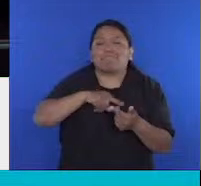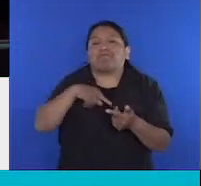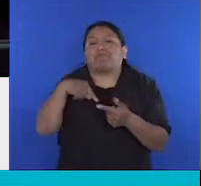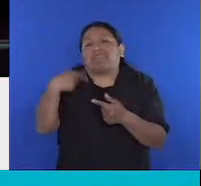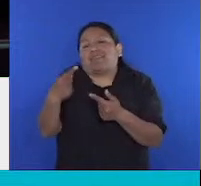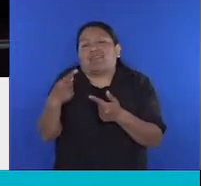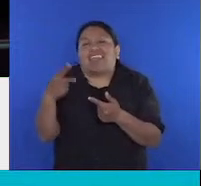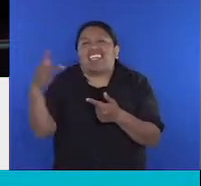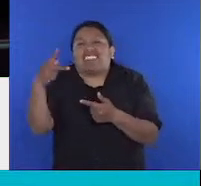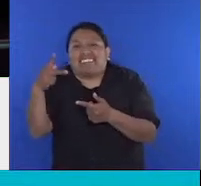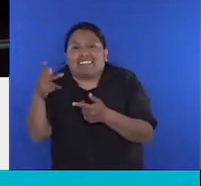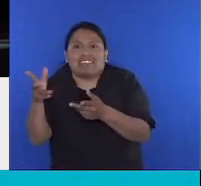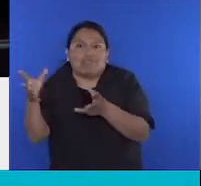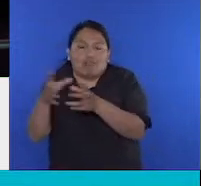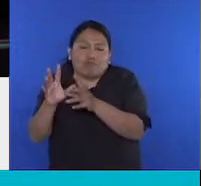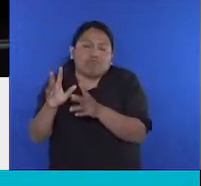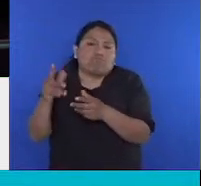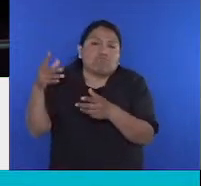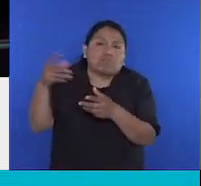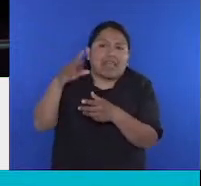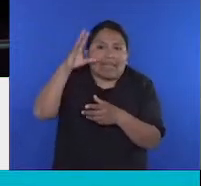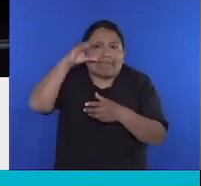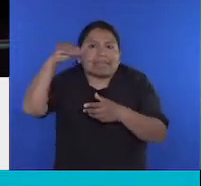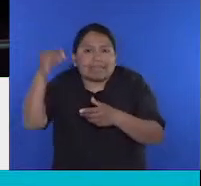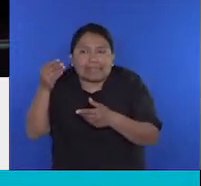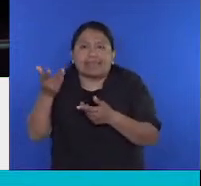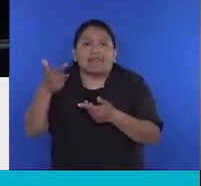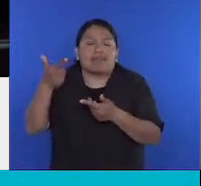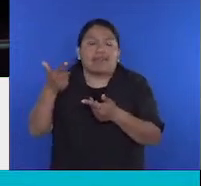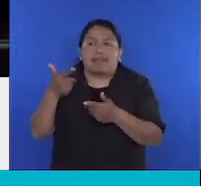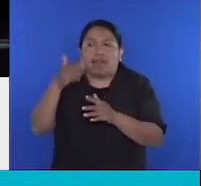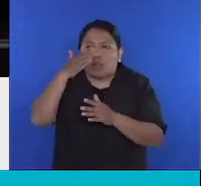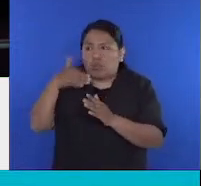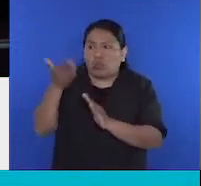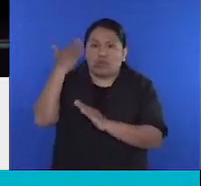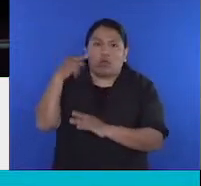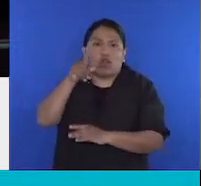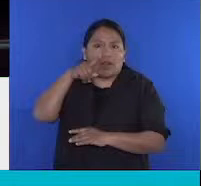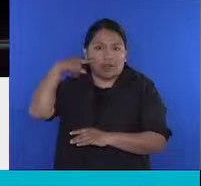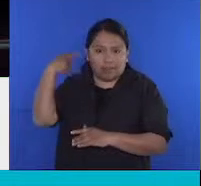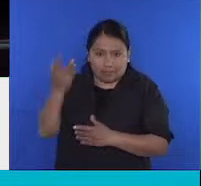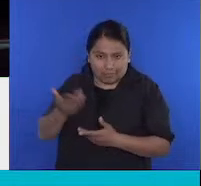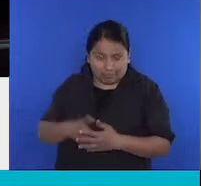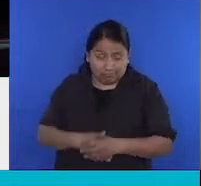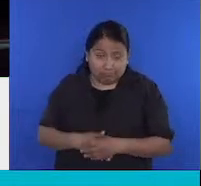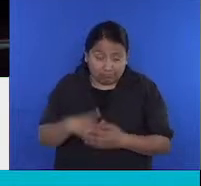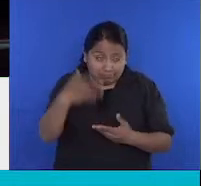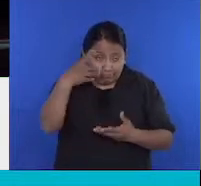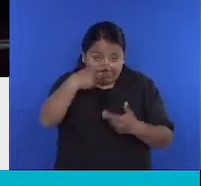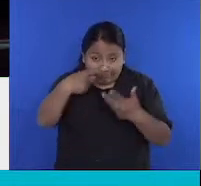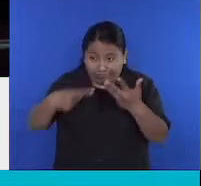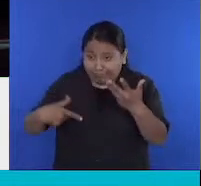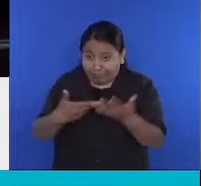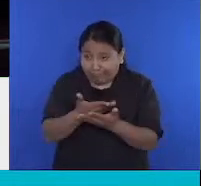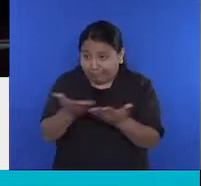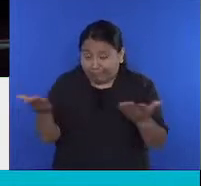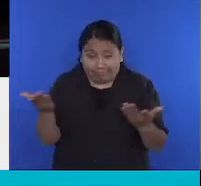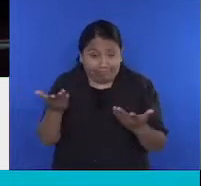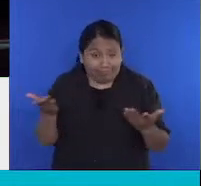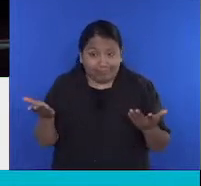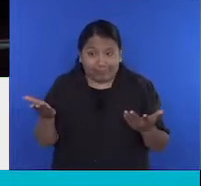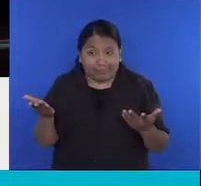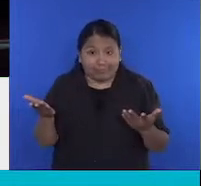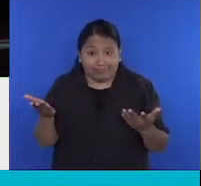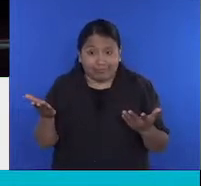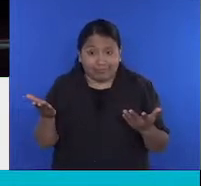Néstor, con Cristina y el último con Alberto. Y la verdad es que venimos desde la recuperación de la